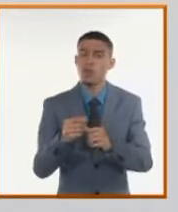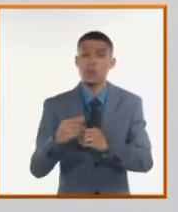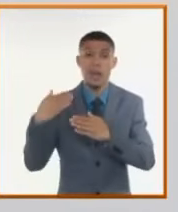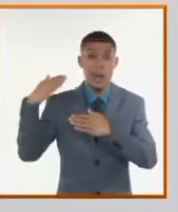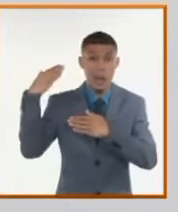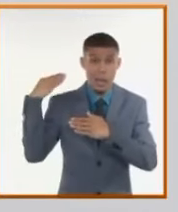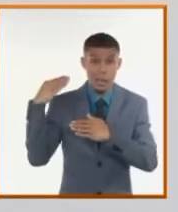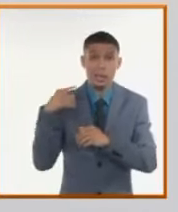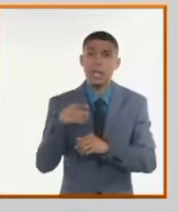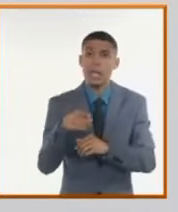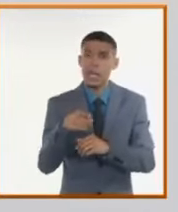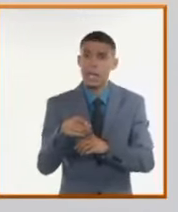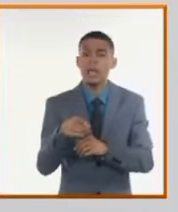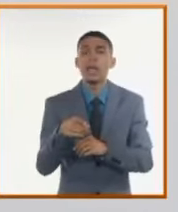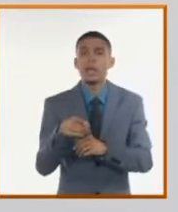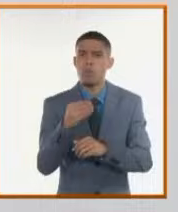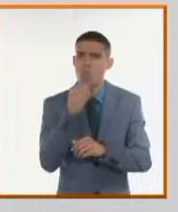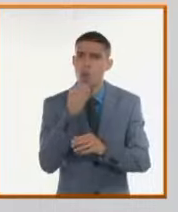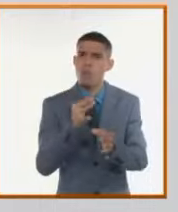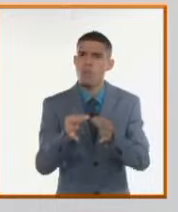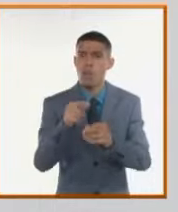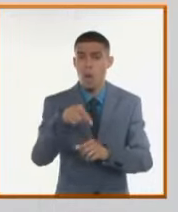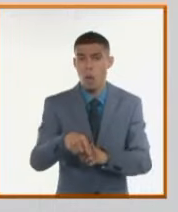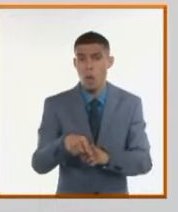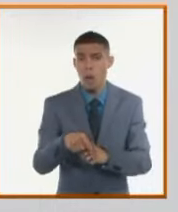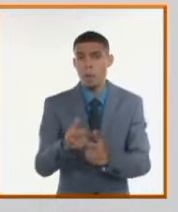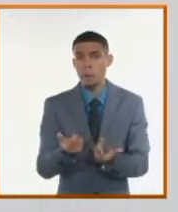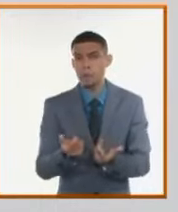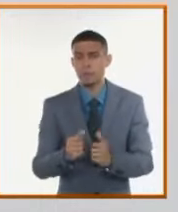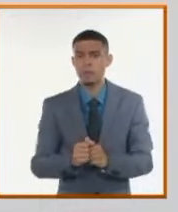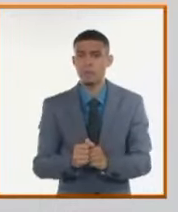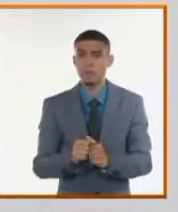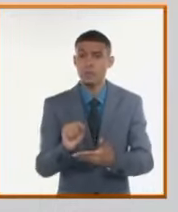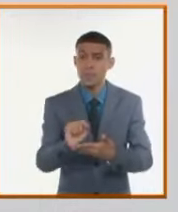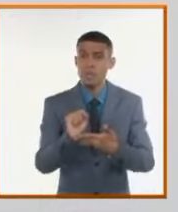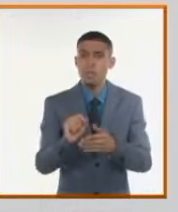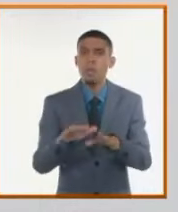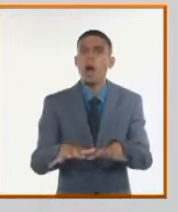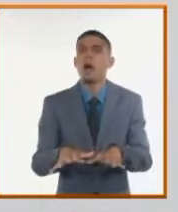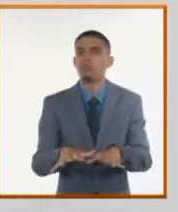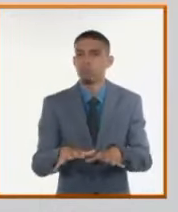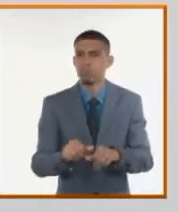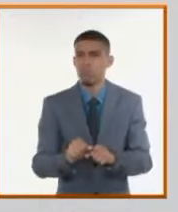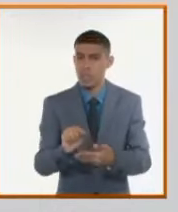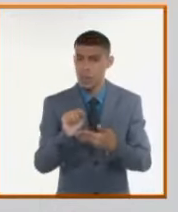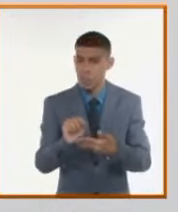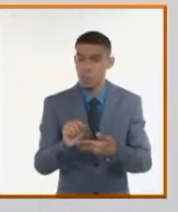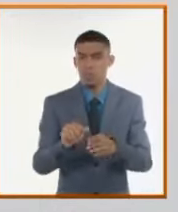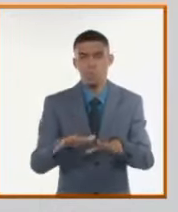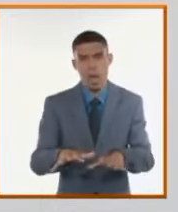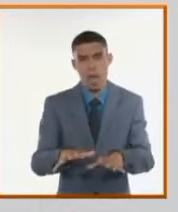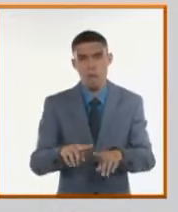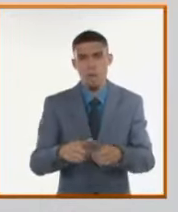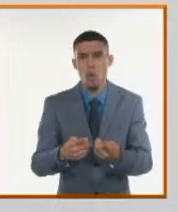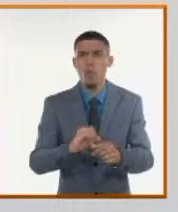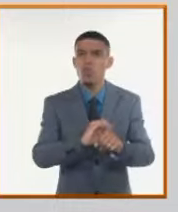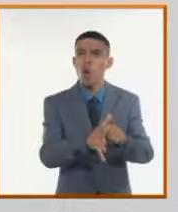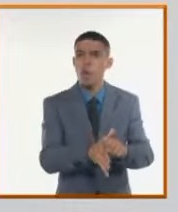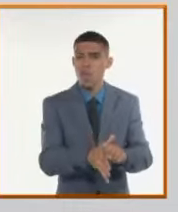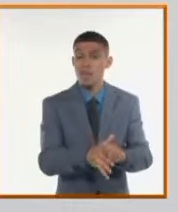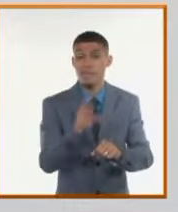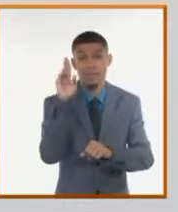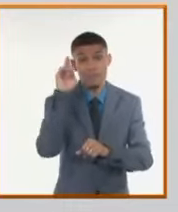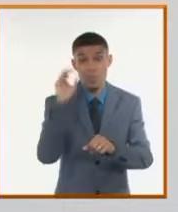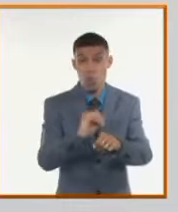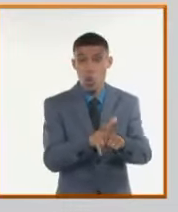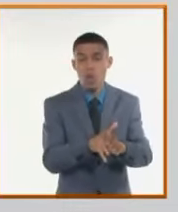tienen el el burto en su en su destino este servicio se paralizó a raíz de de la de la